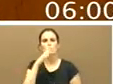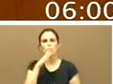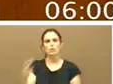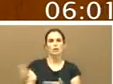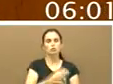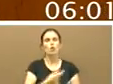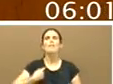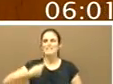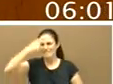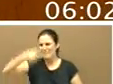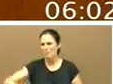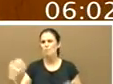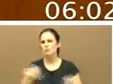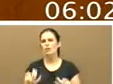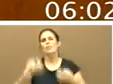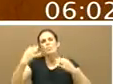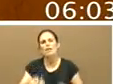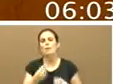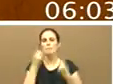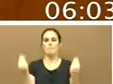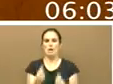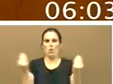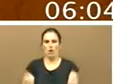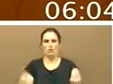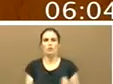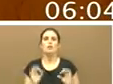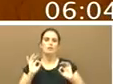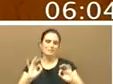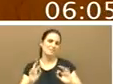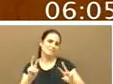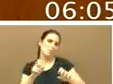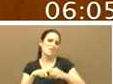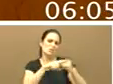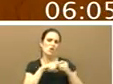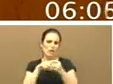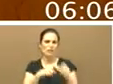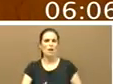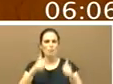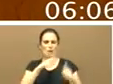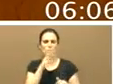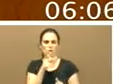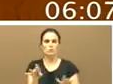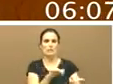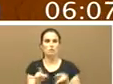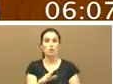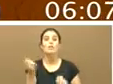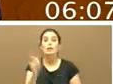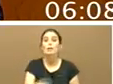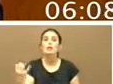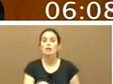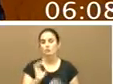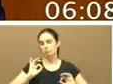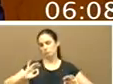comprendemos que debe ser mejorable, precisamente, en aras a esa solidaridad territorial. Y porque, precisamente,